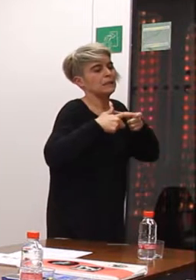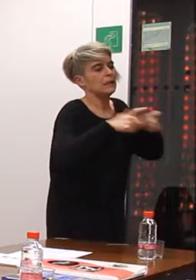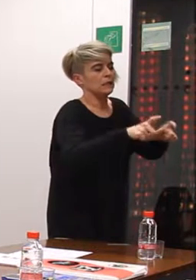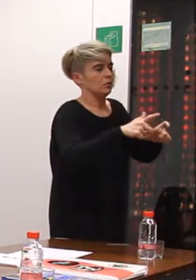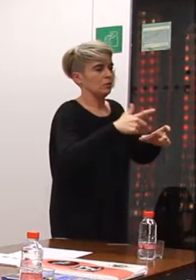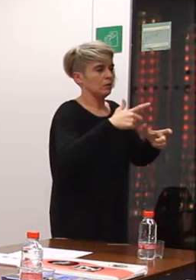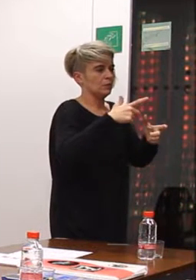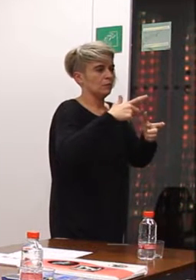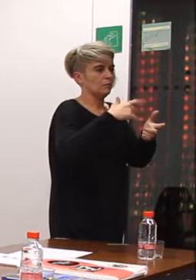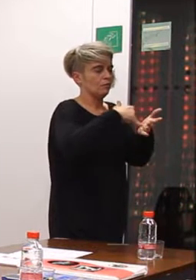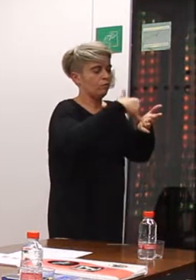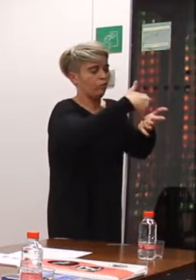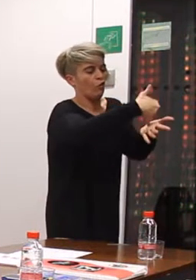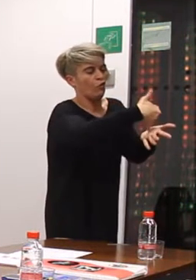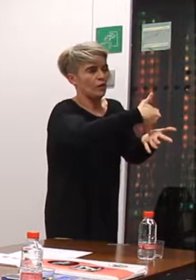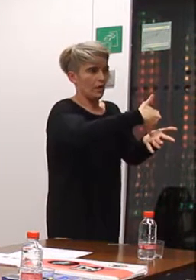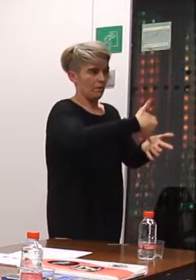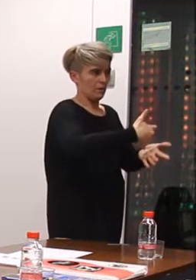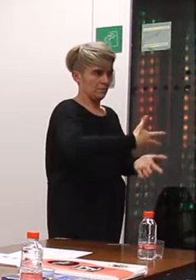año 2014 al